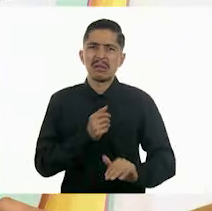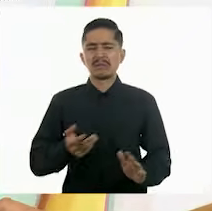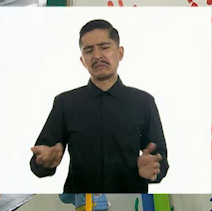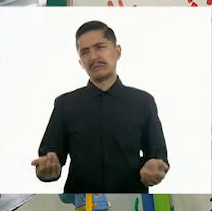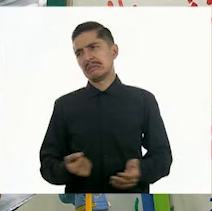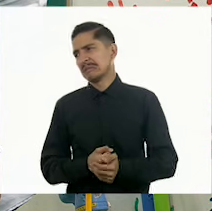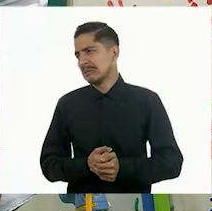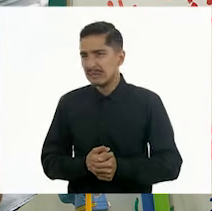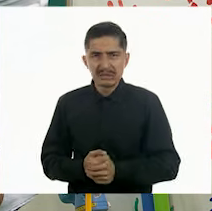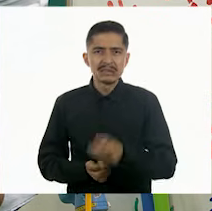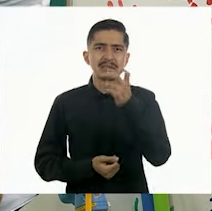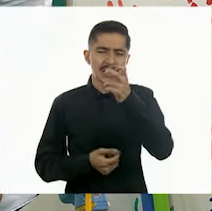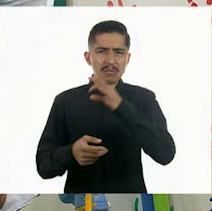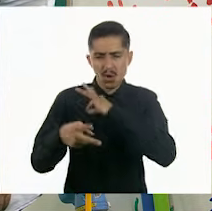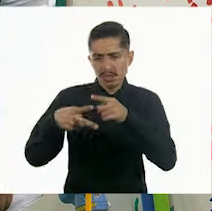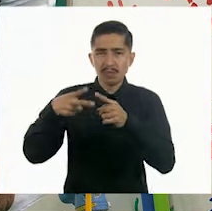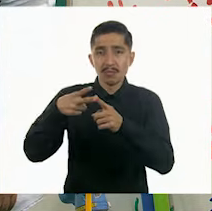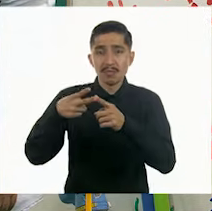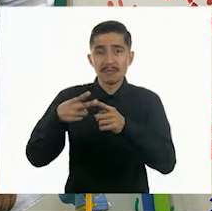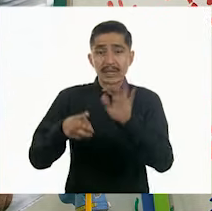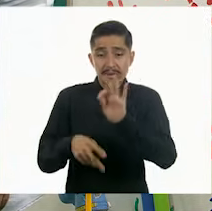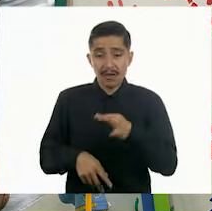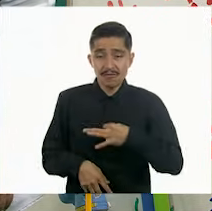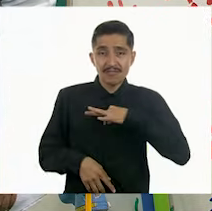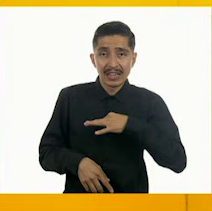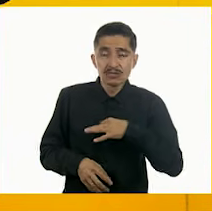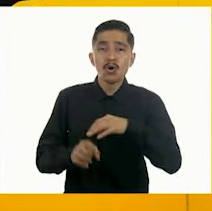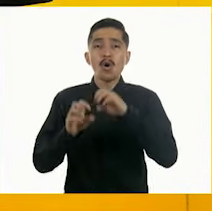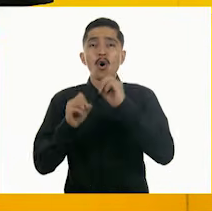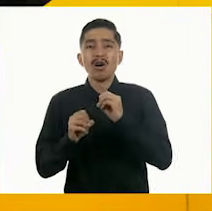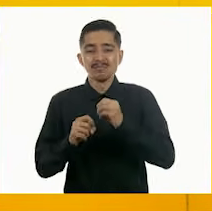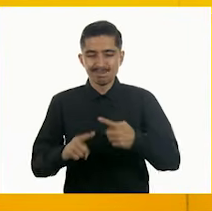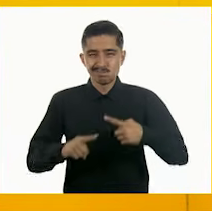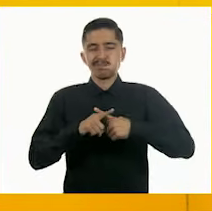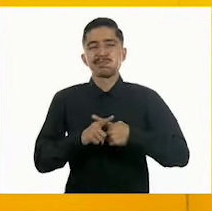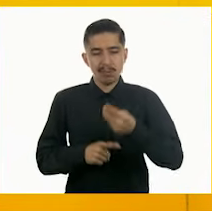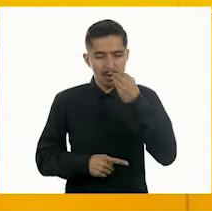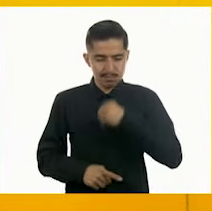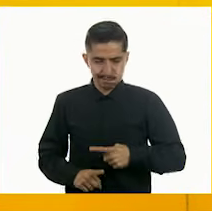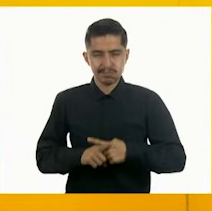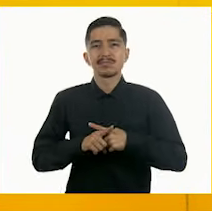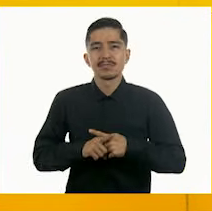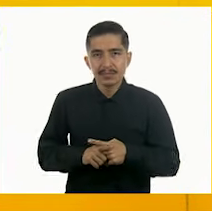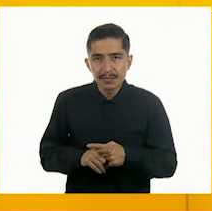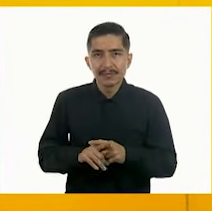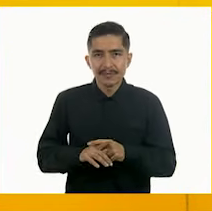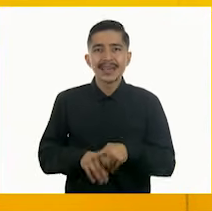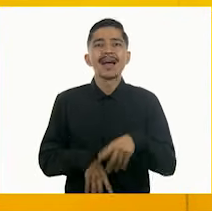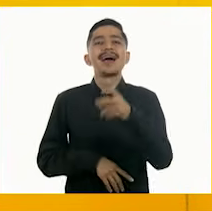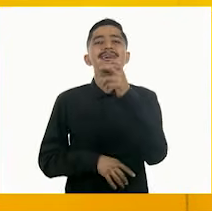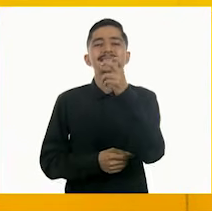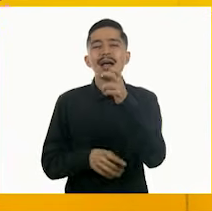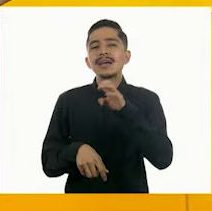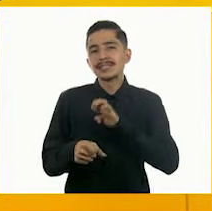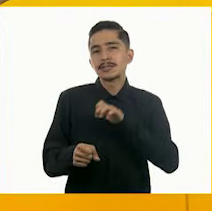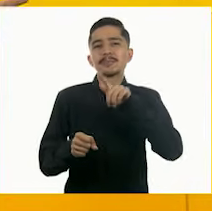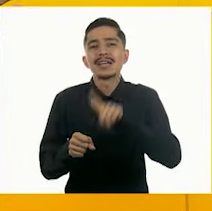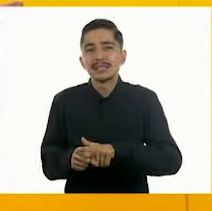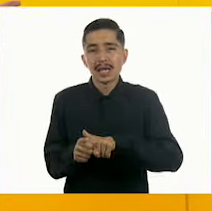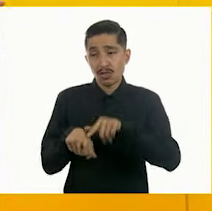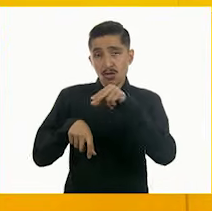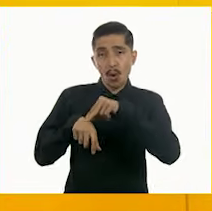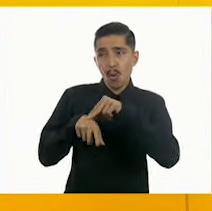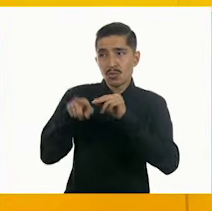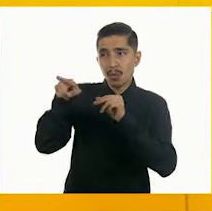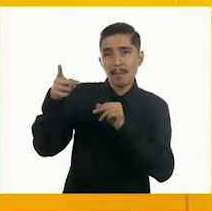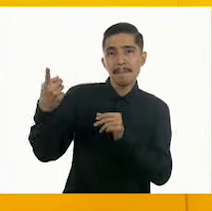por cualquiera de las dos. Tanto por infección como por intoxicación. Por intoxicación. Pero más bien ya ahí el especialista es quien nos